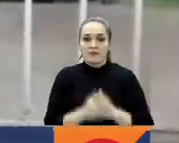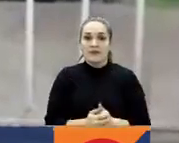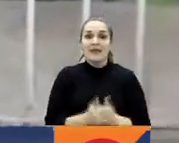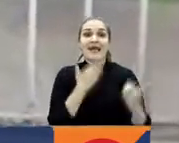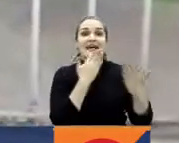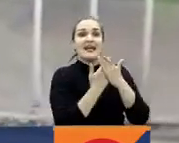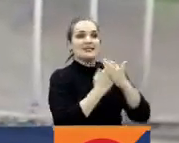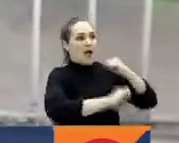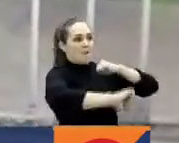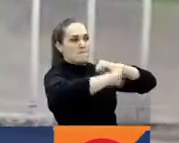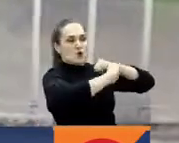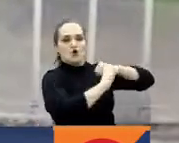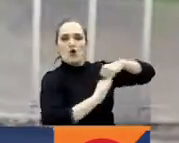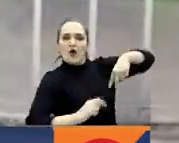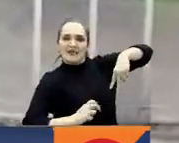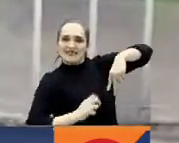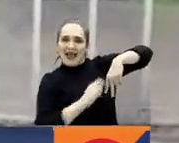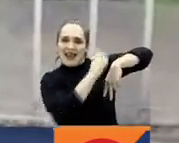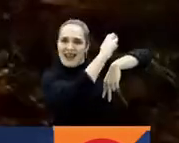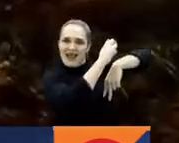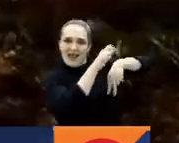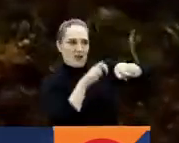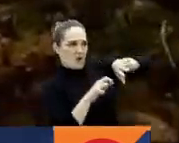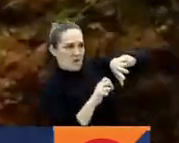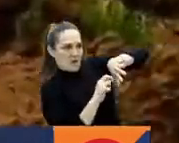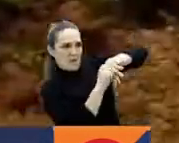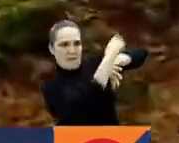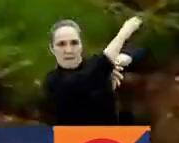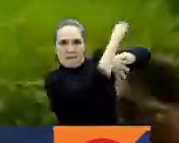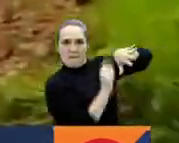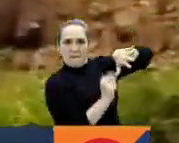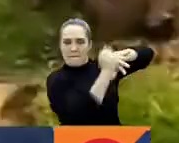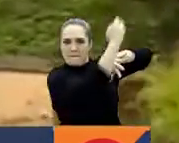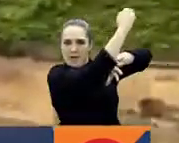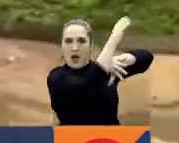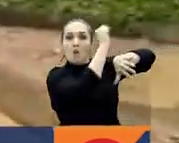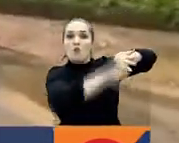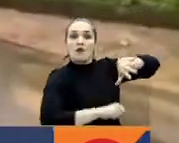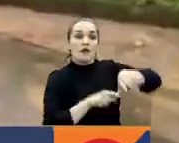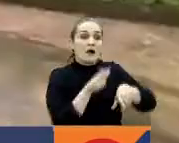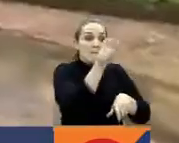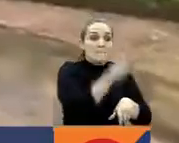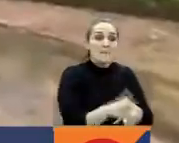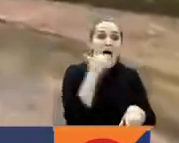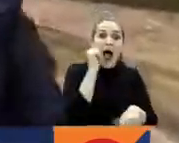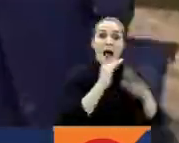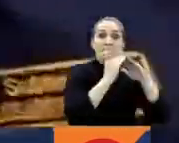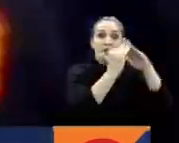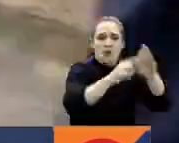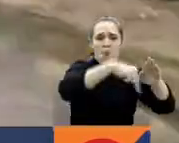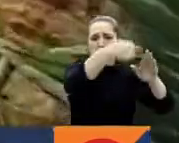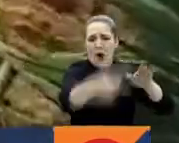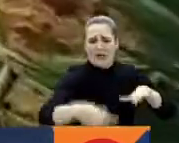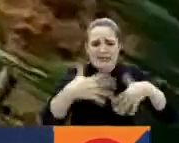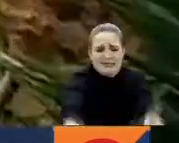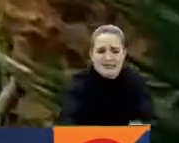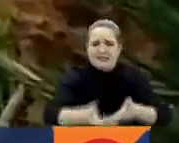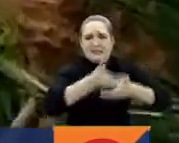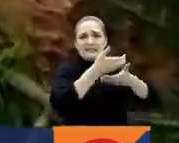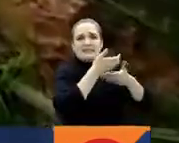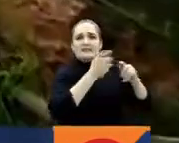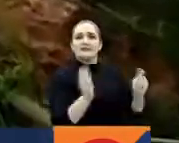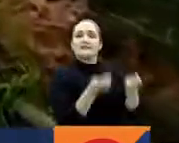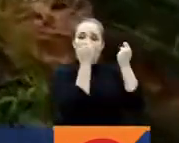por ahí pudimos sacar las personas. Sacamos a la vecina que cayó al patio de la casa y por ahí empezaron a